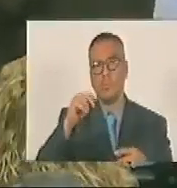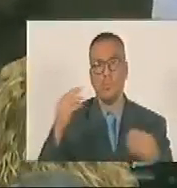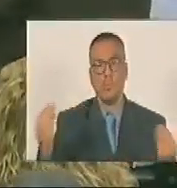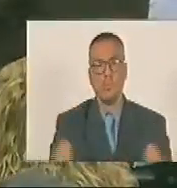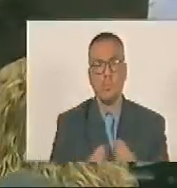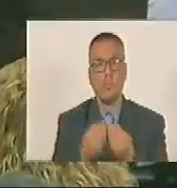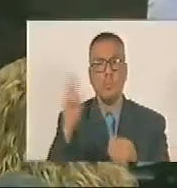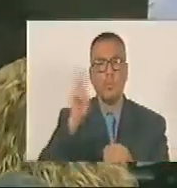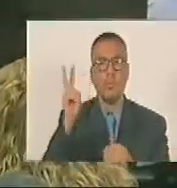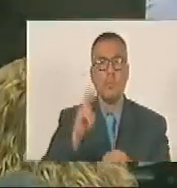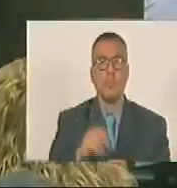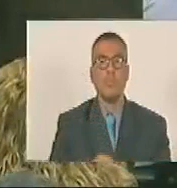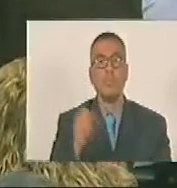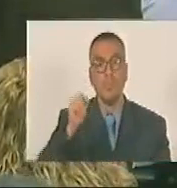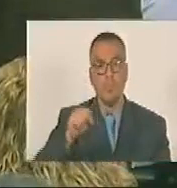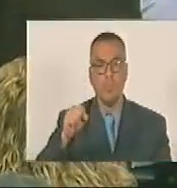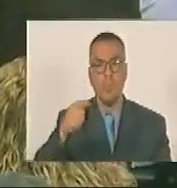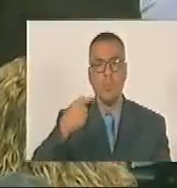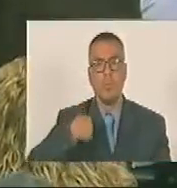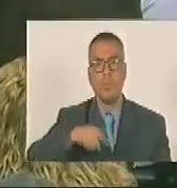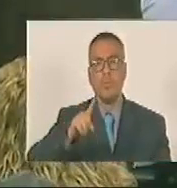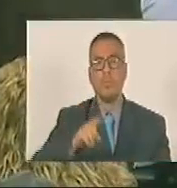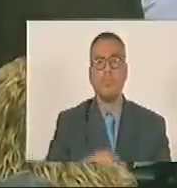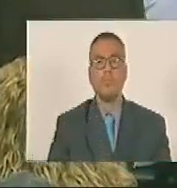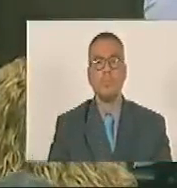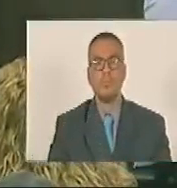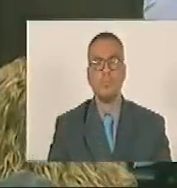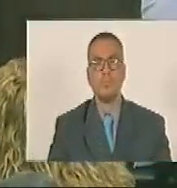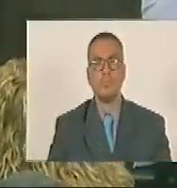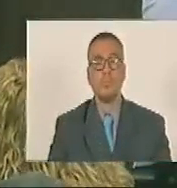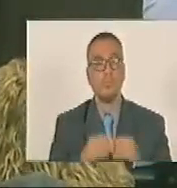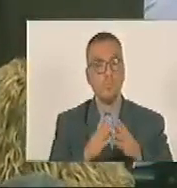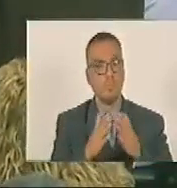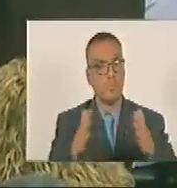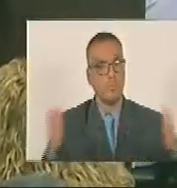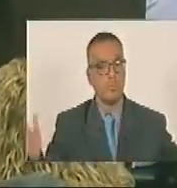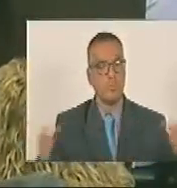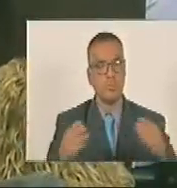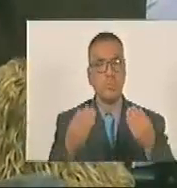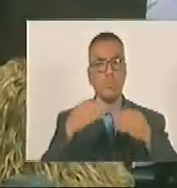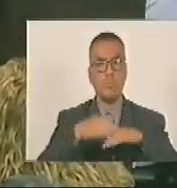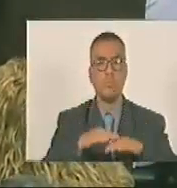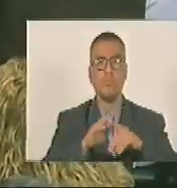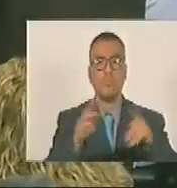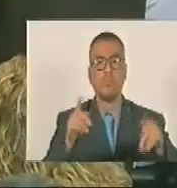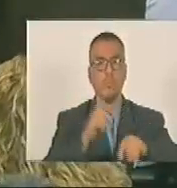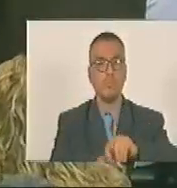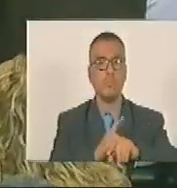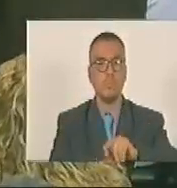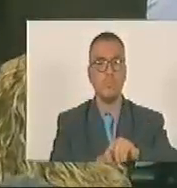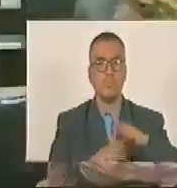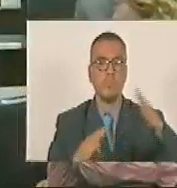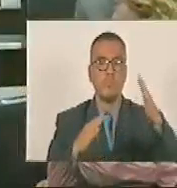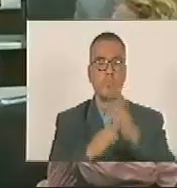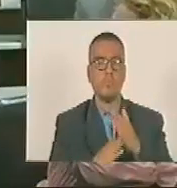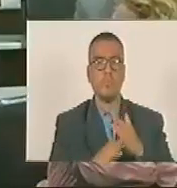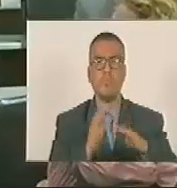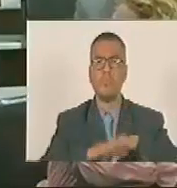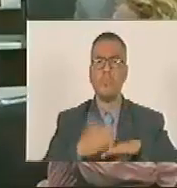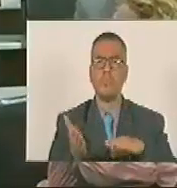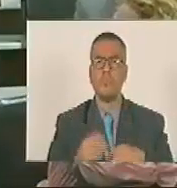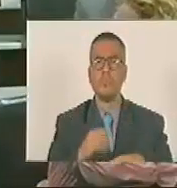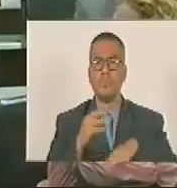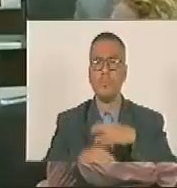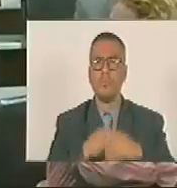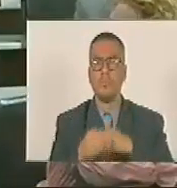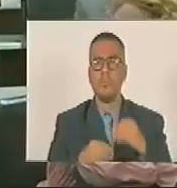Venezuela, que por supuesto tiene una amplísima significación en un momento de bloqueo, porque ha